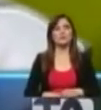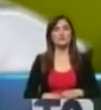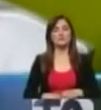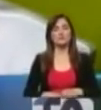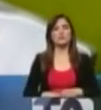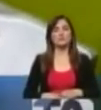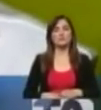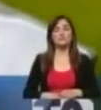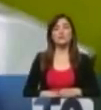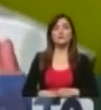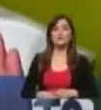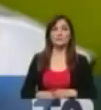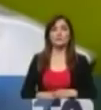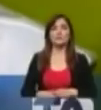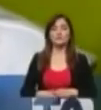convoca sesión y